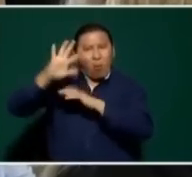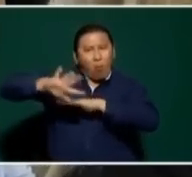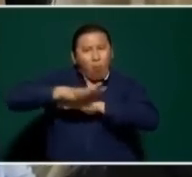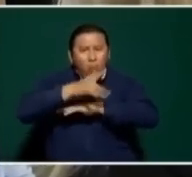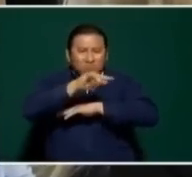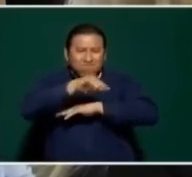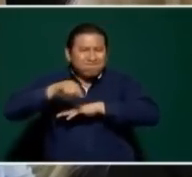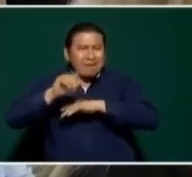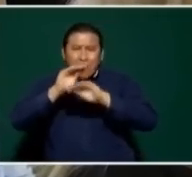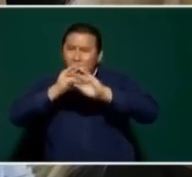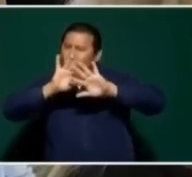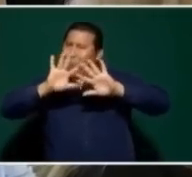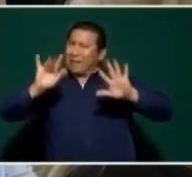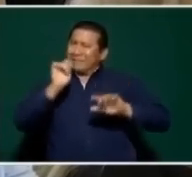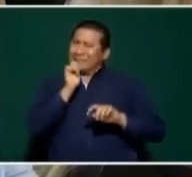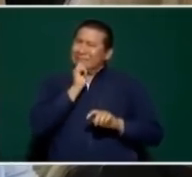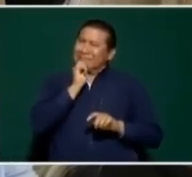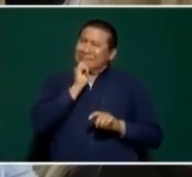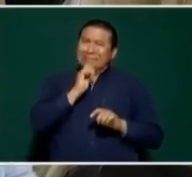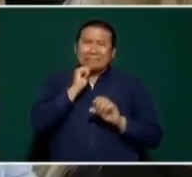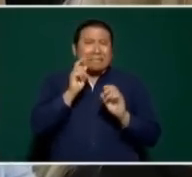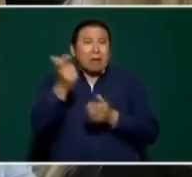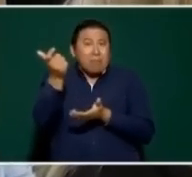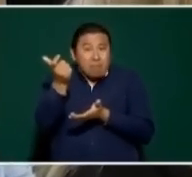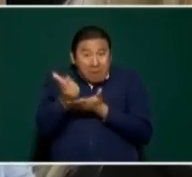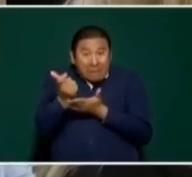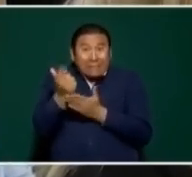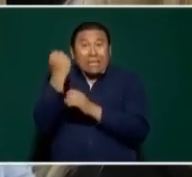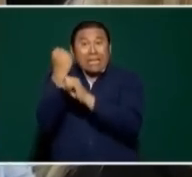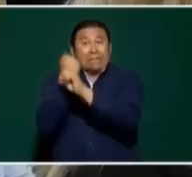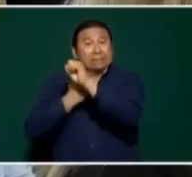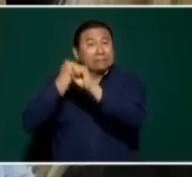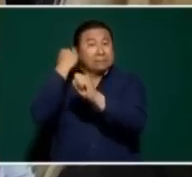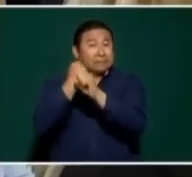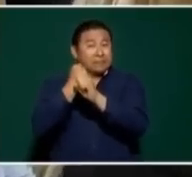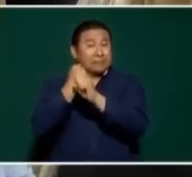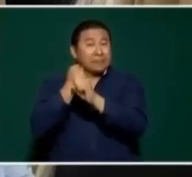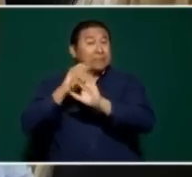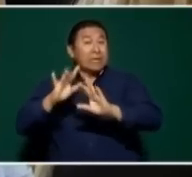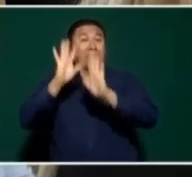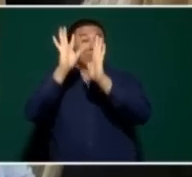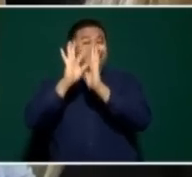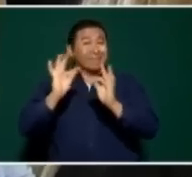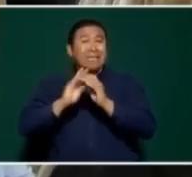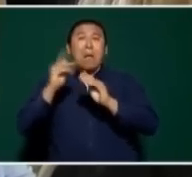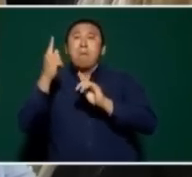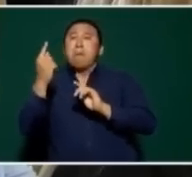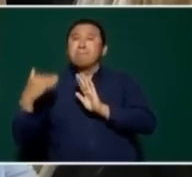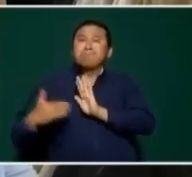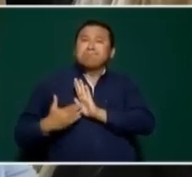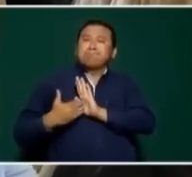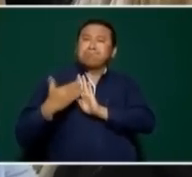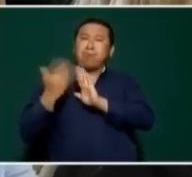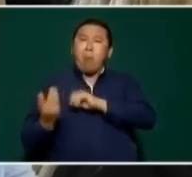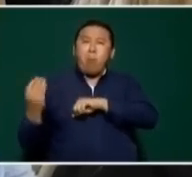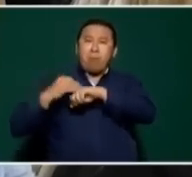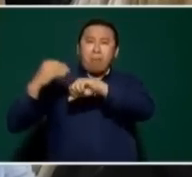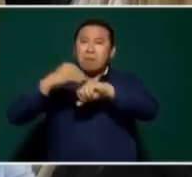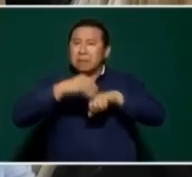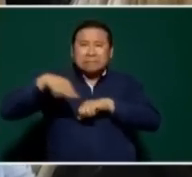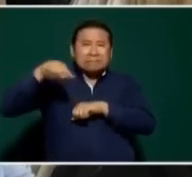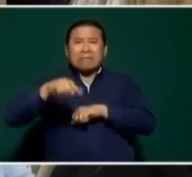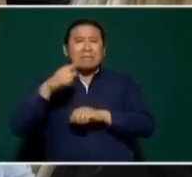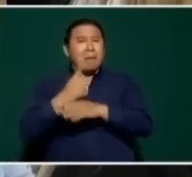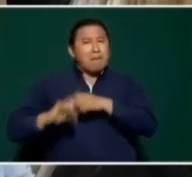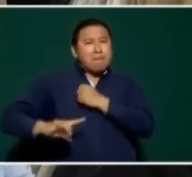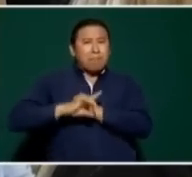ha transparentado absolutamente nada de los dineros desde el año pasado, en donde se habló de muchos millones de pesos invertidos para atender